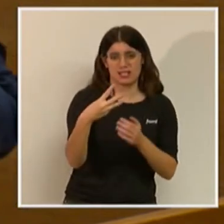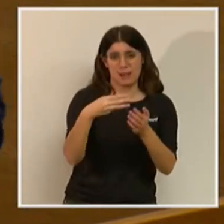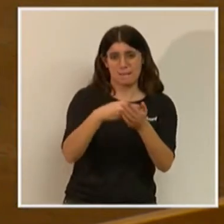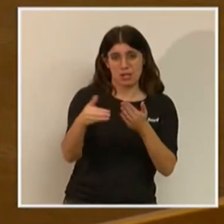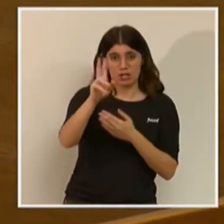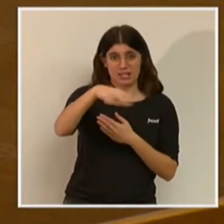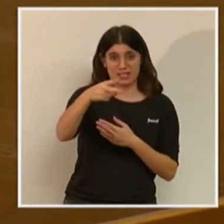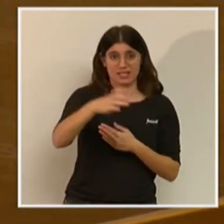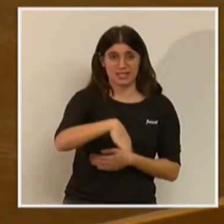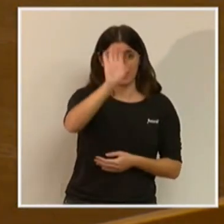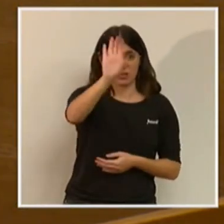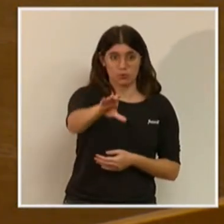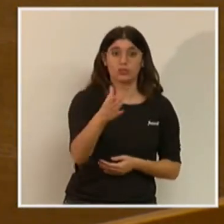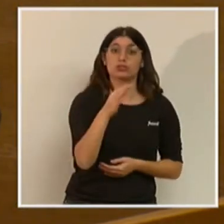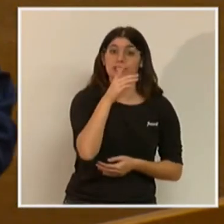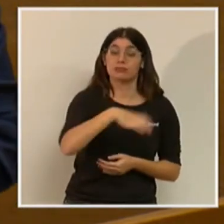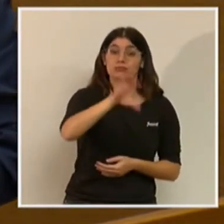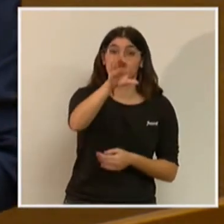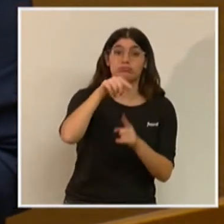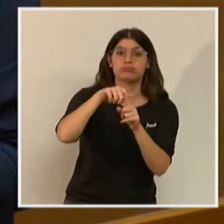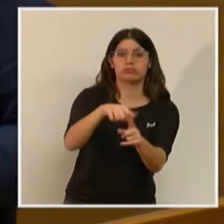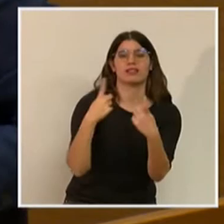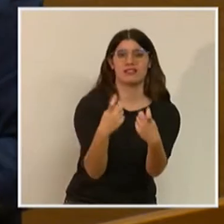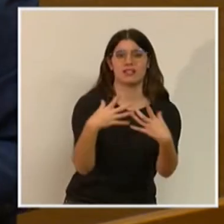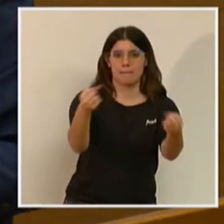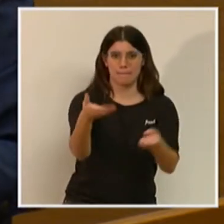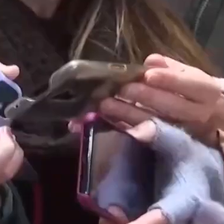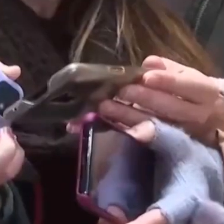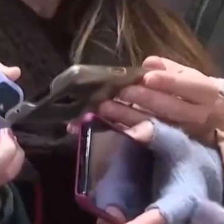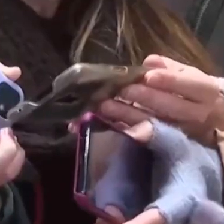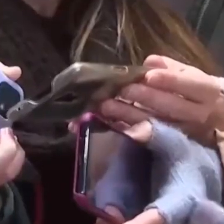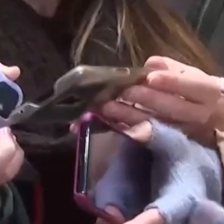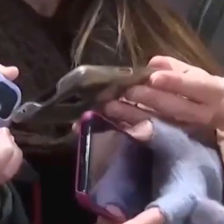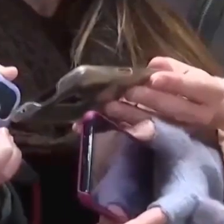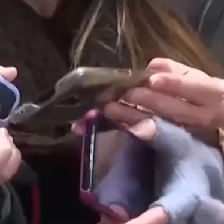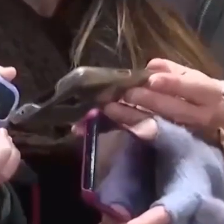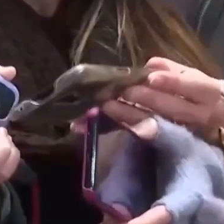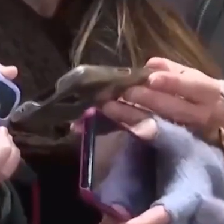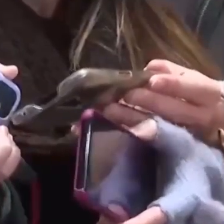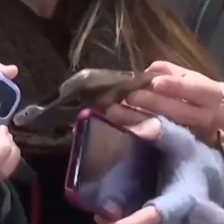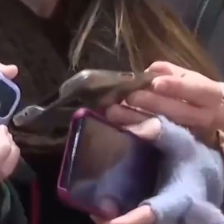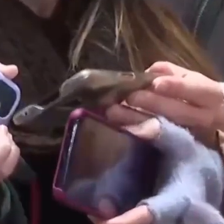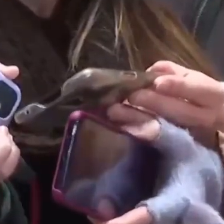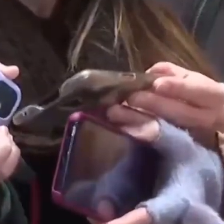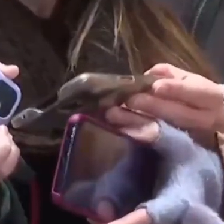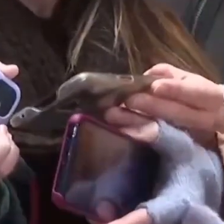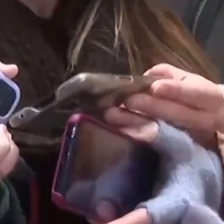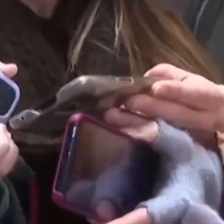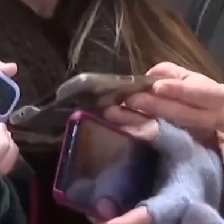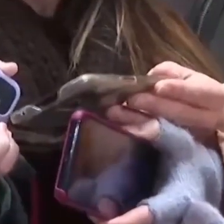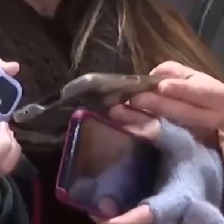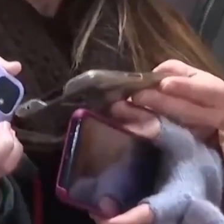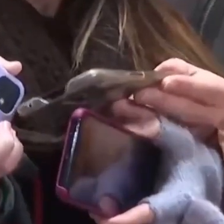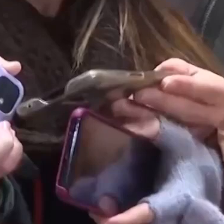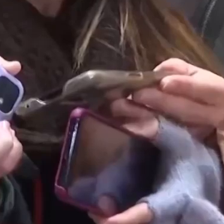a los grupos sobre las acciones que llevará a cabo el gobierno de Carlos mazón vamos a convocar la comisión mixta con selc en